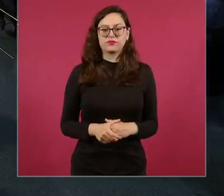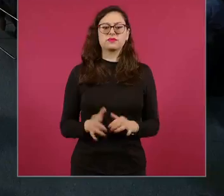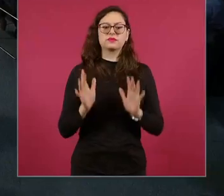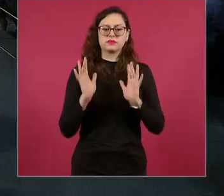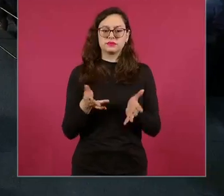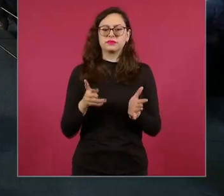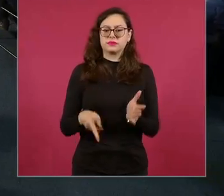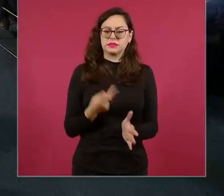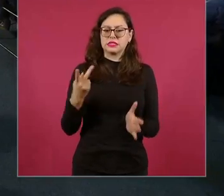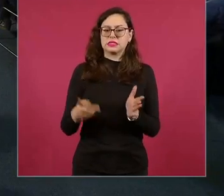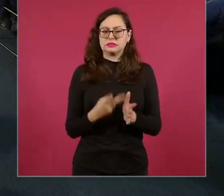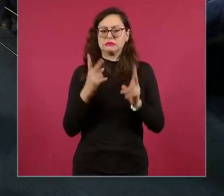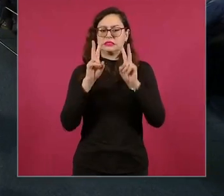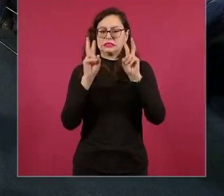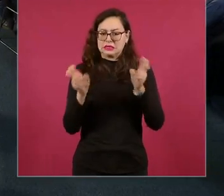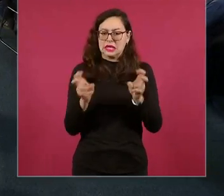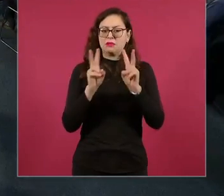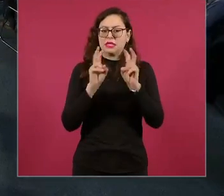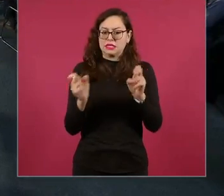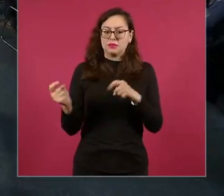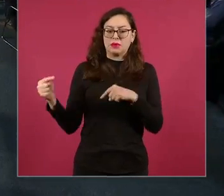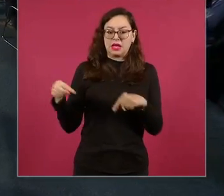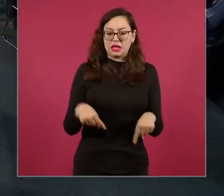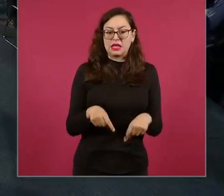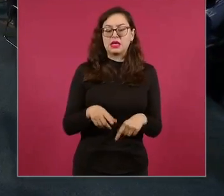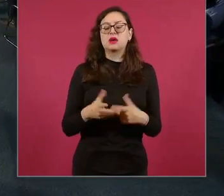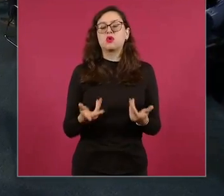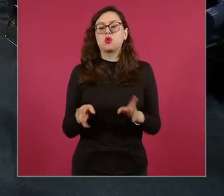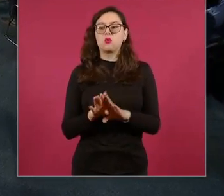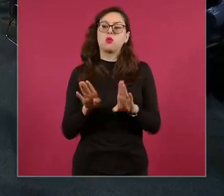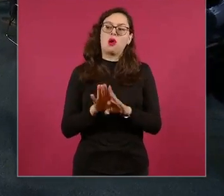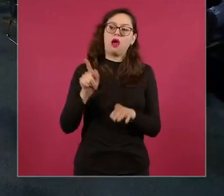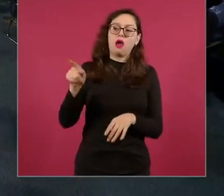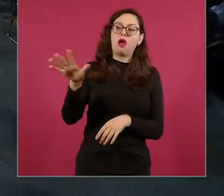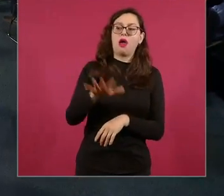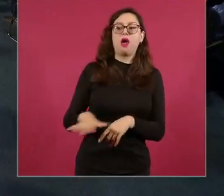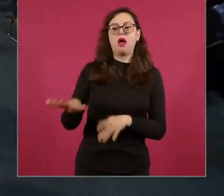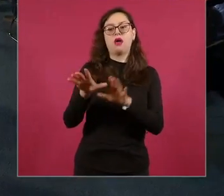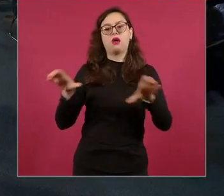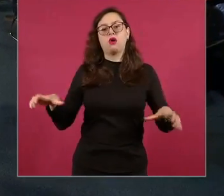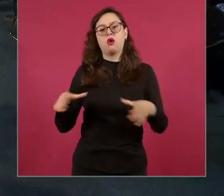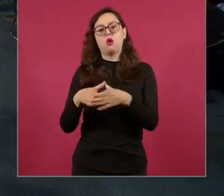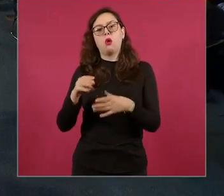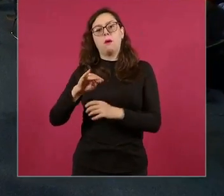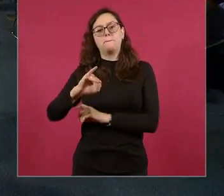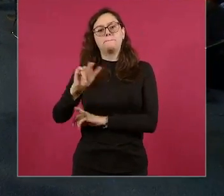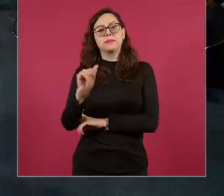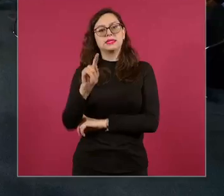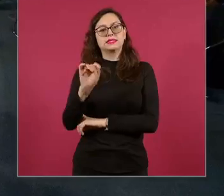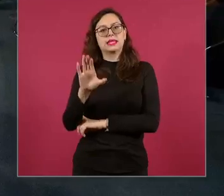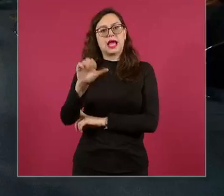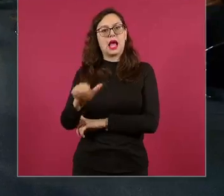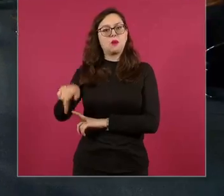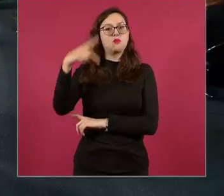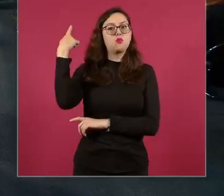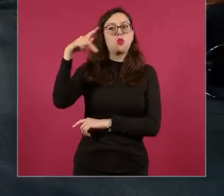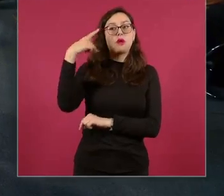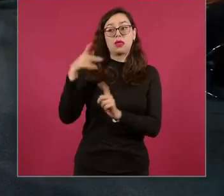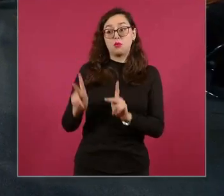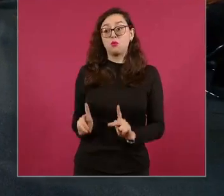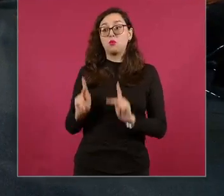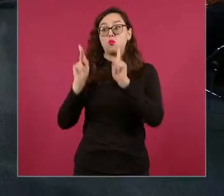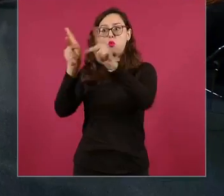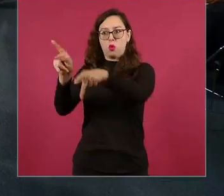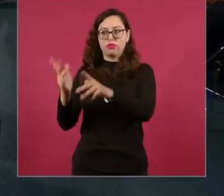mañanera respecto a una construcción de un puente de la comunidad mixteca en Iramasingo en Puebla le agradecen el